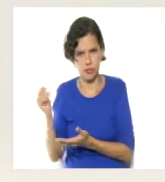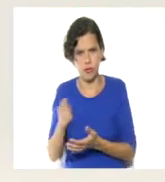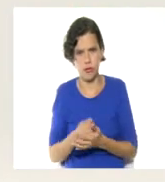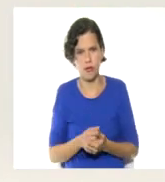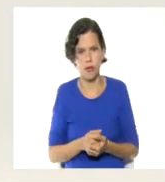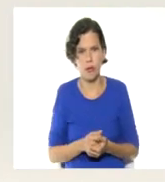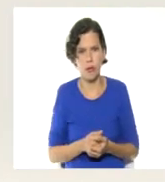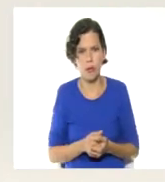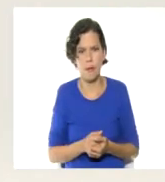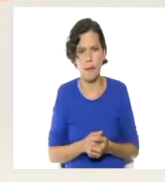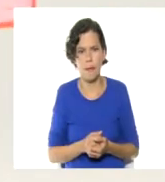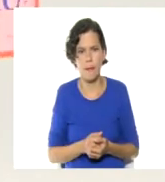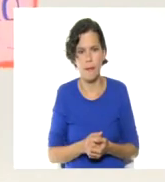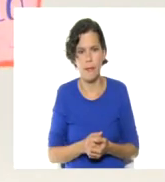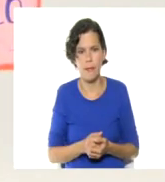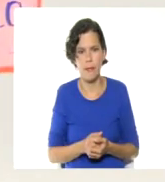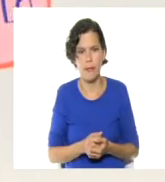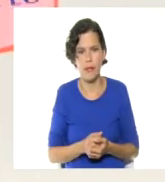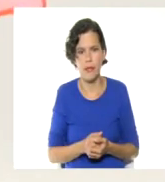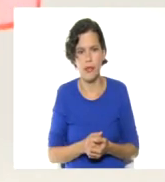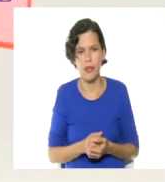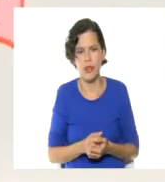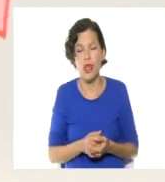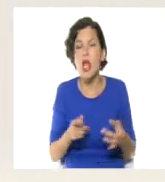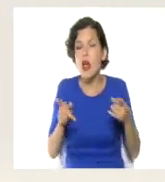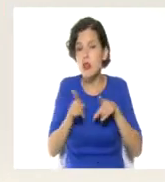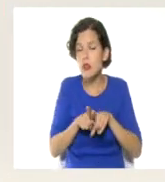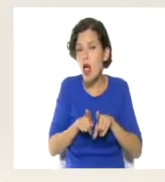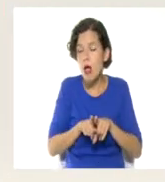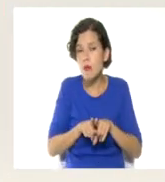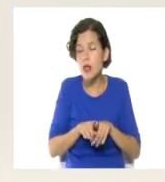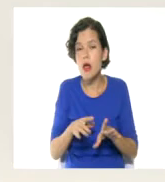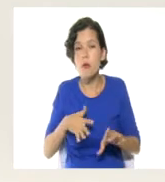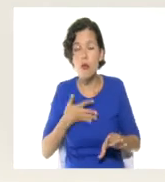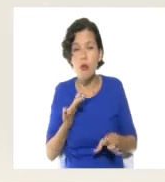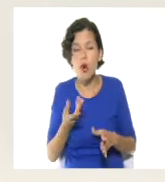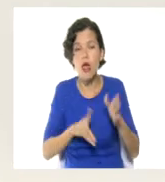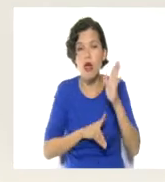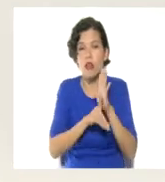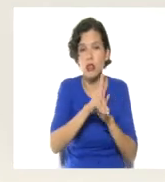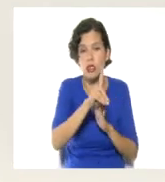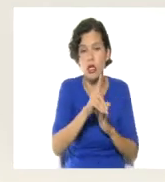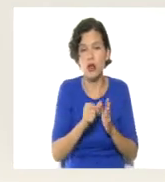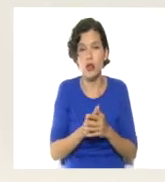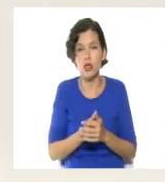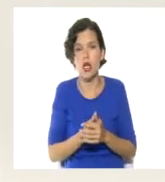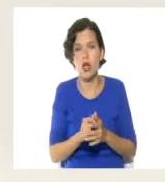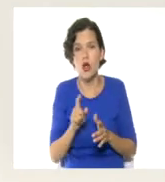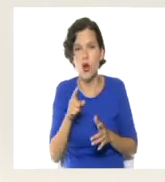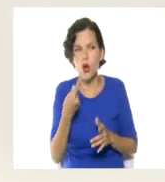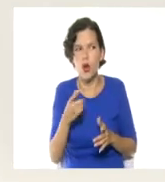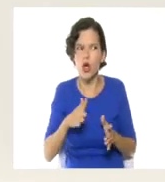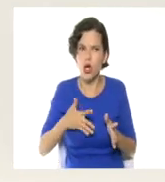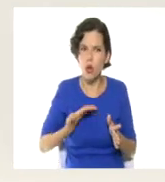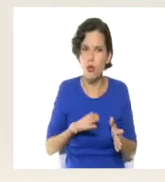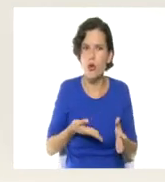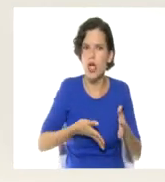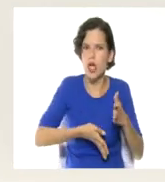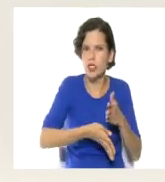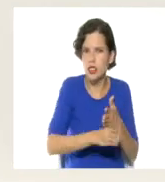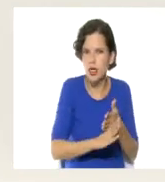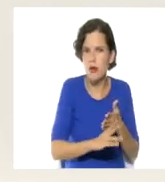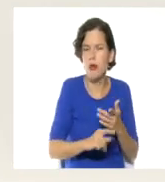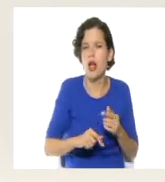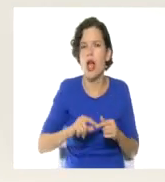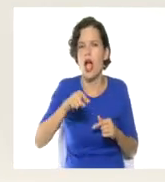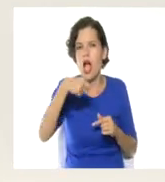tu acordeón electoral, también puedas desarrollar uno que lo puedas llevar